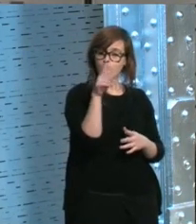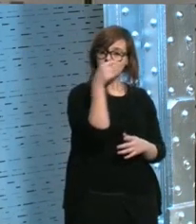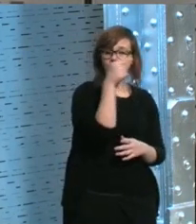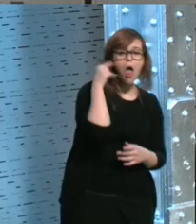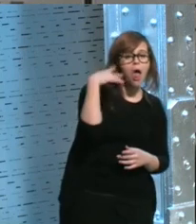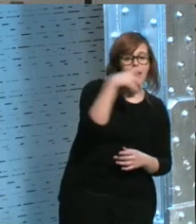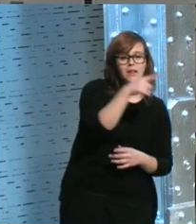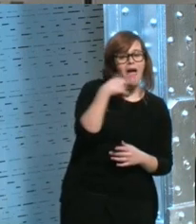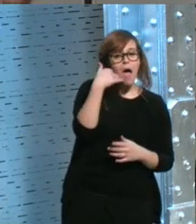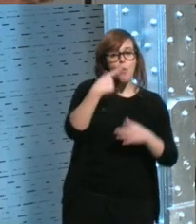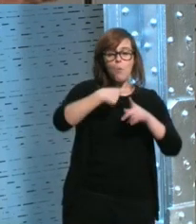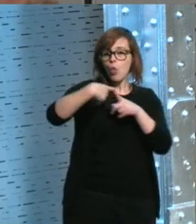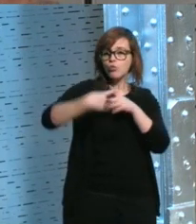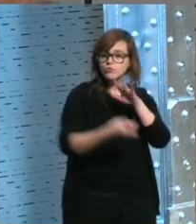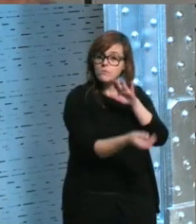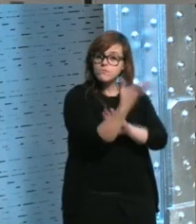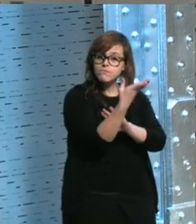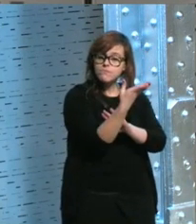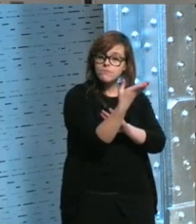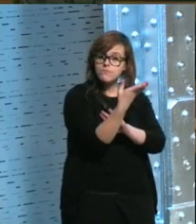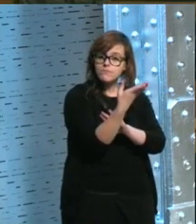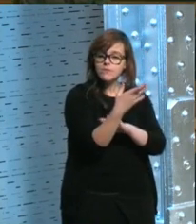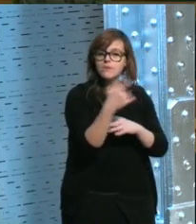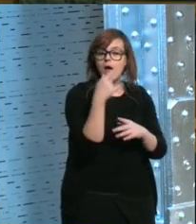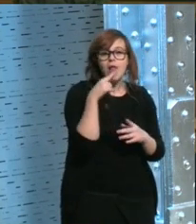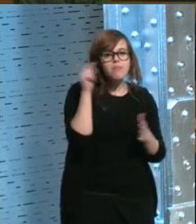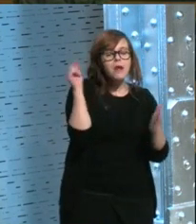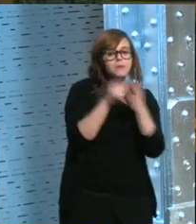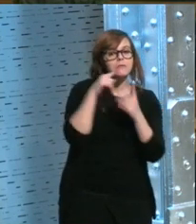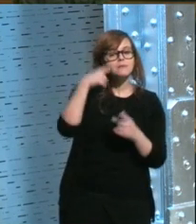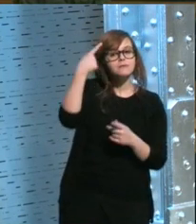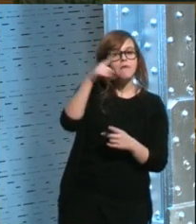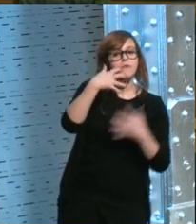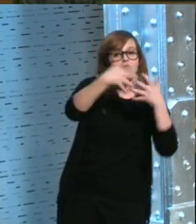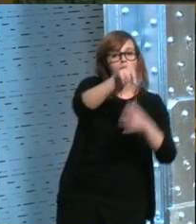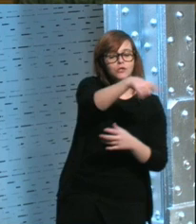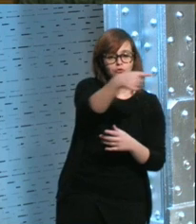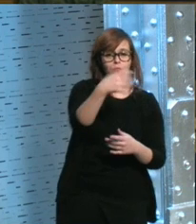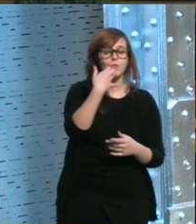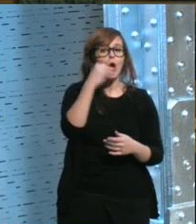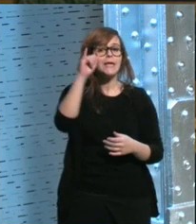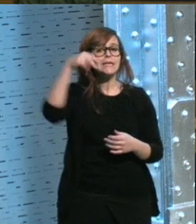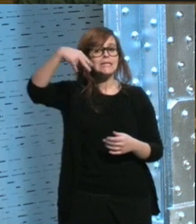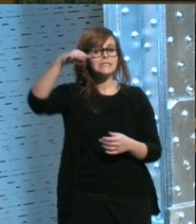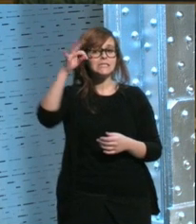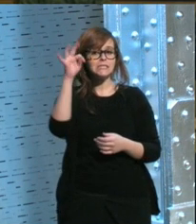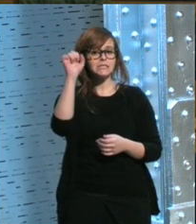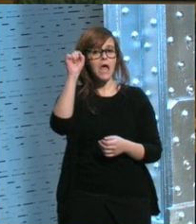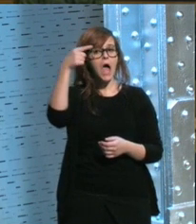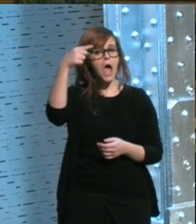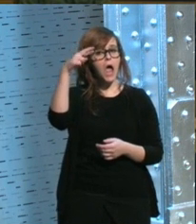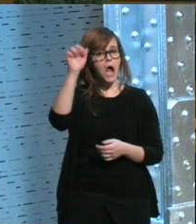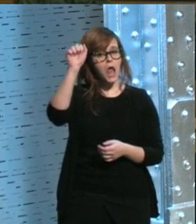pega o si no pega, como vimos con Instagram, y eso es difícil encontrarlo en otros lugares, y porque se